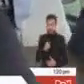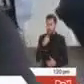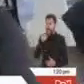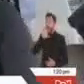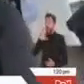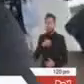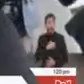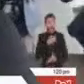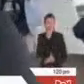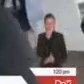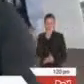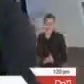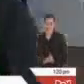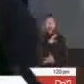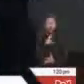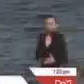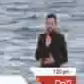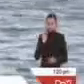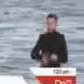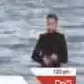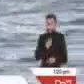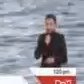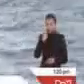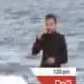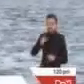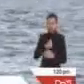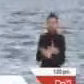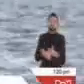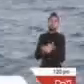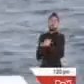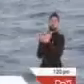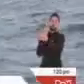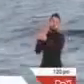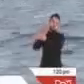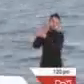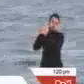los gritos de emoción cuando empezaron a aparecer las primeras colas en el agua.